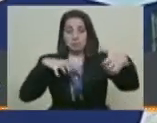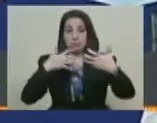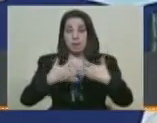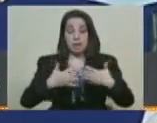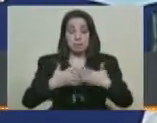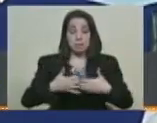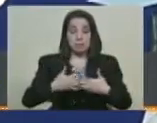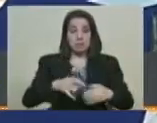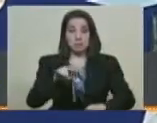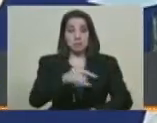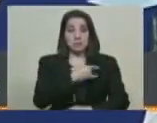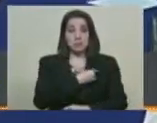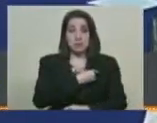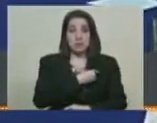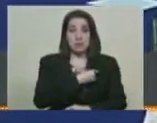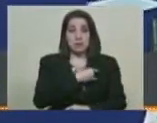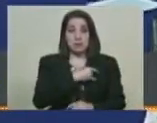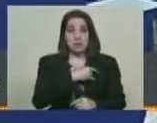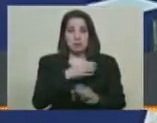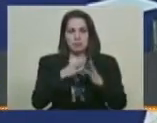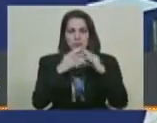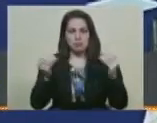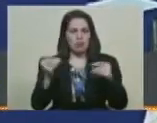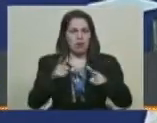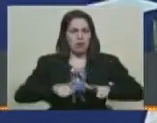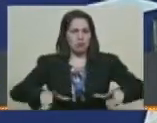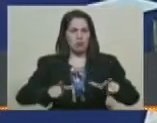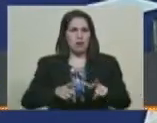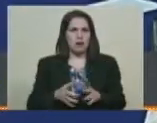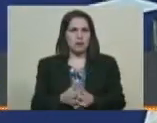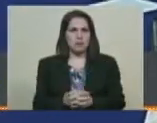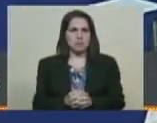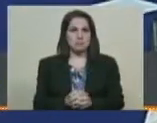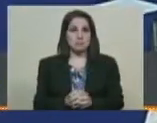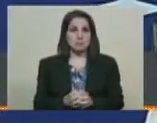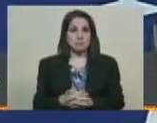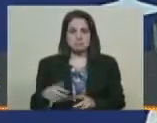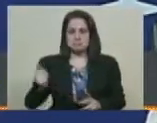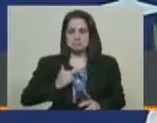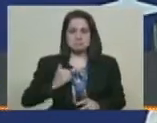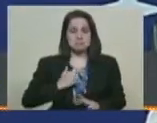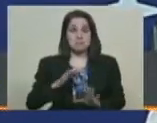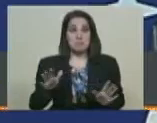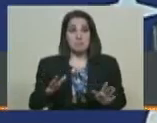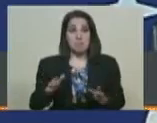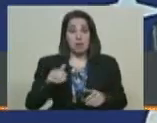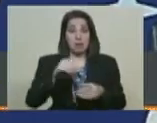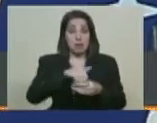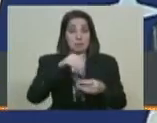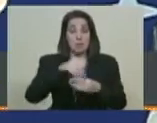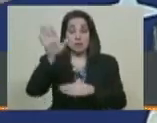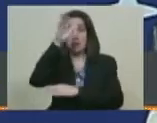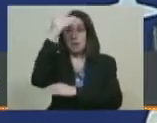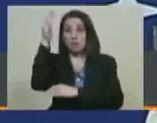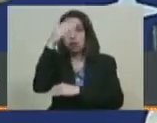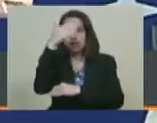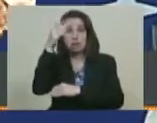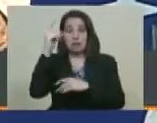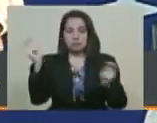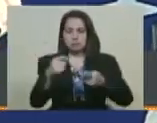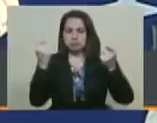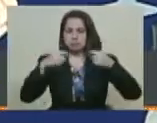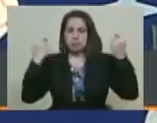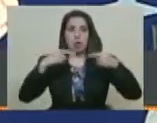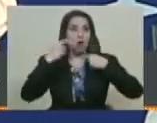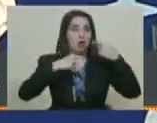las universidades, en la esquina. Una campaña electoral con nuestras banderas, nuestros